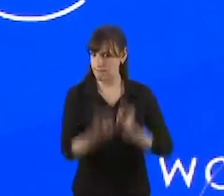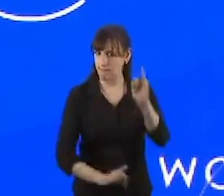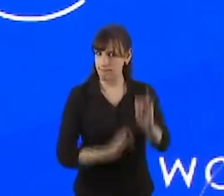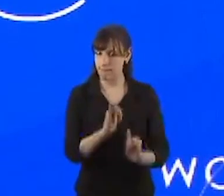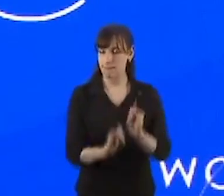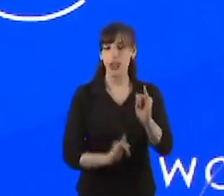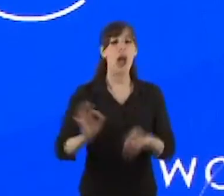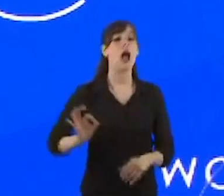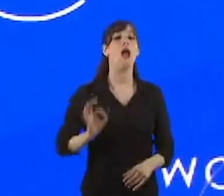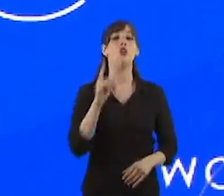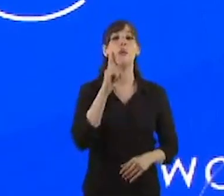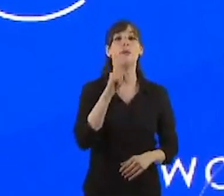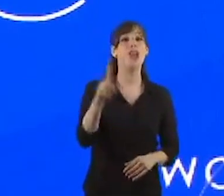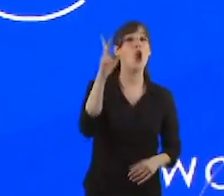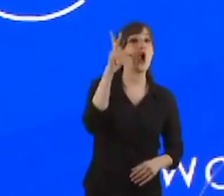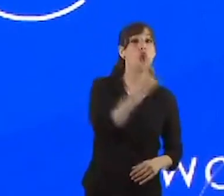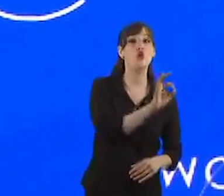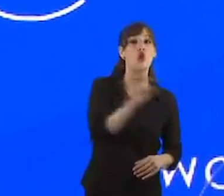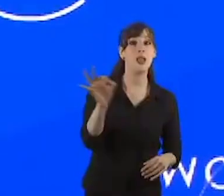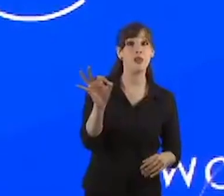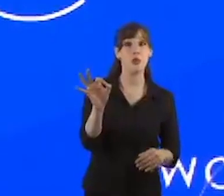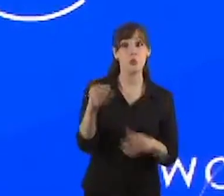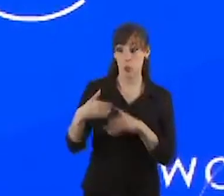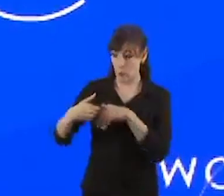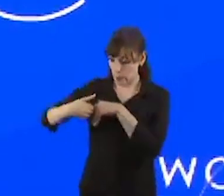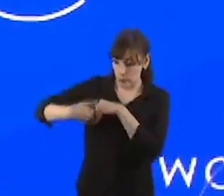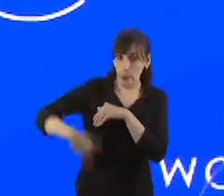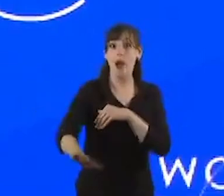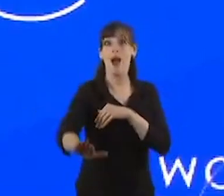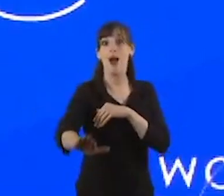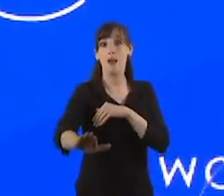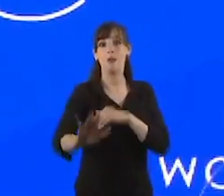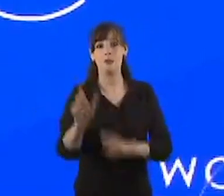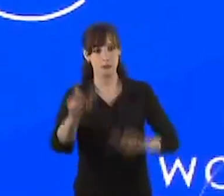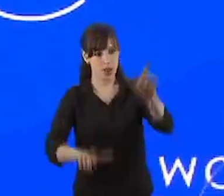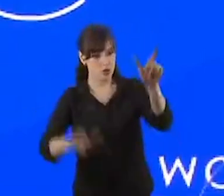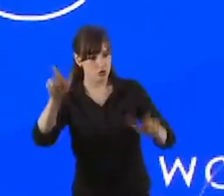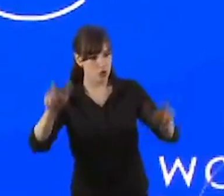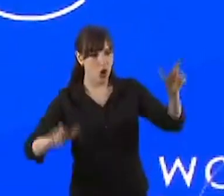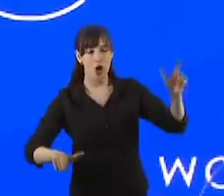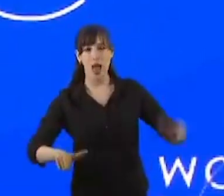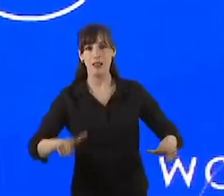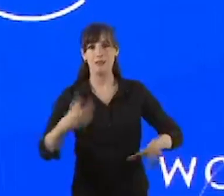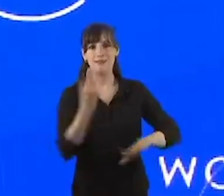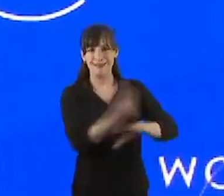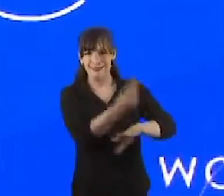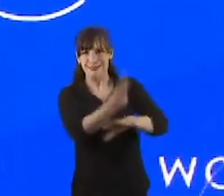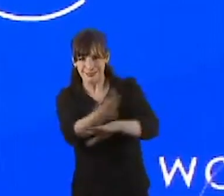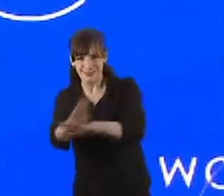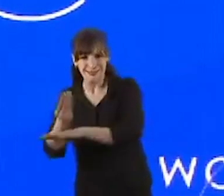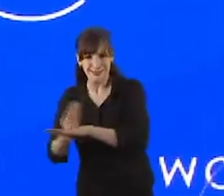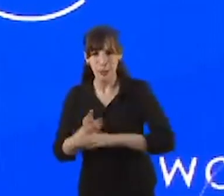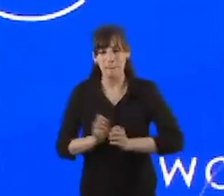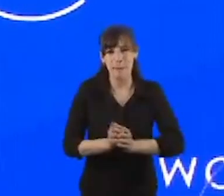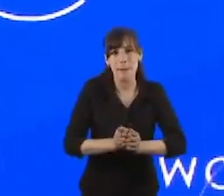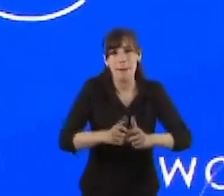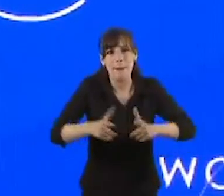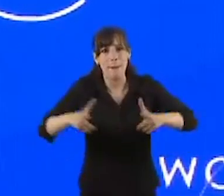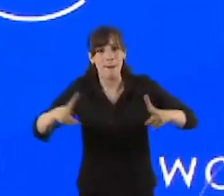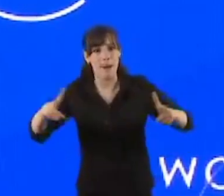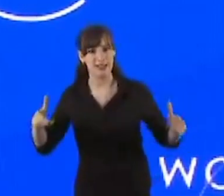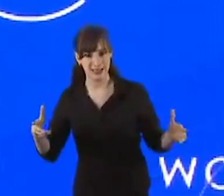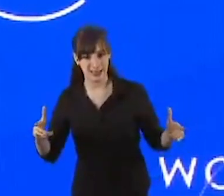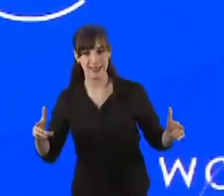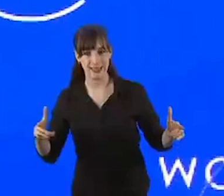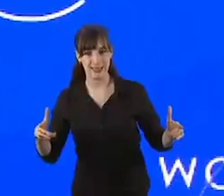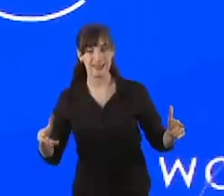1800 en adelante, con la población multiplicándose más de